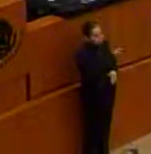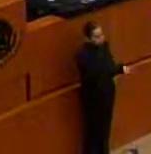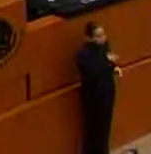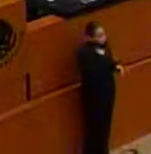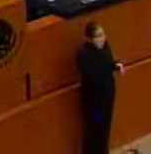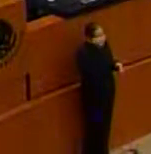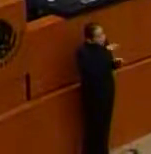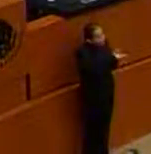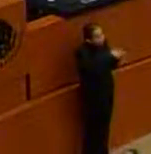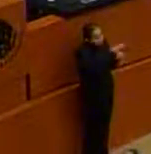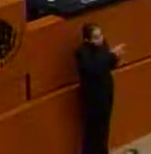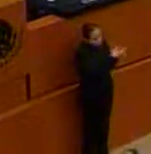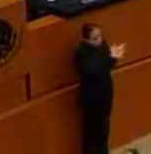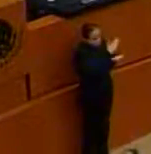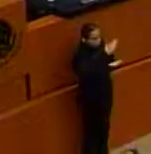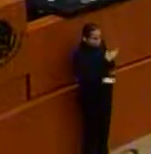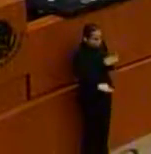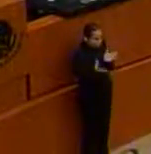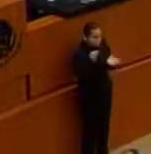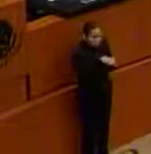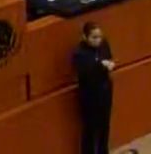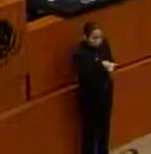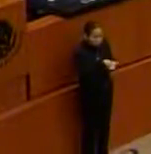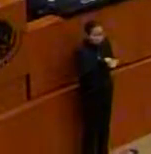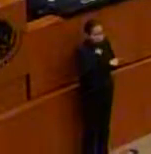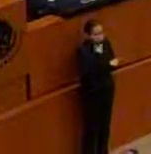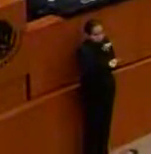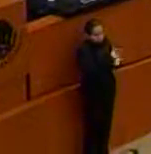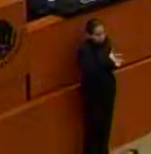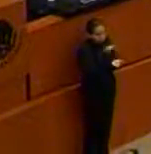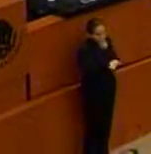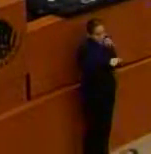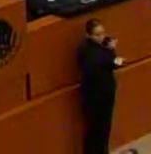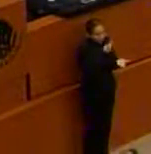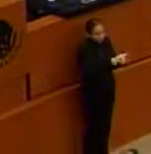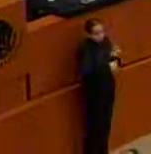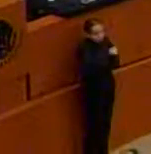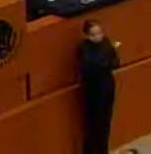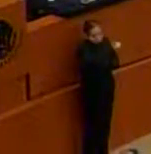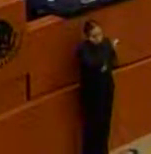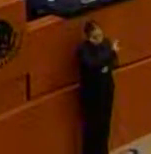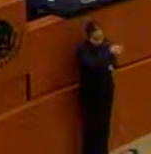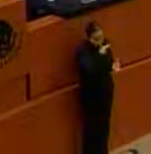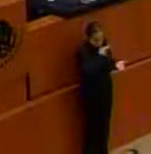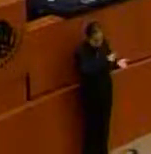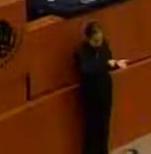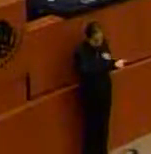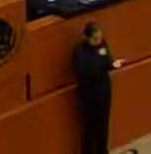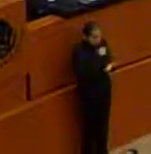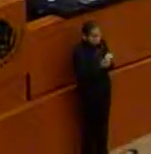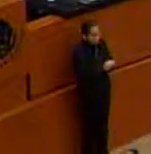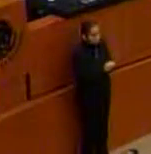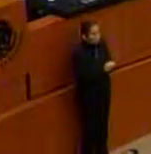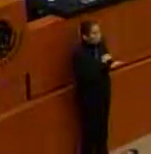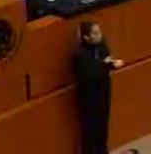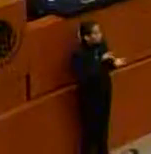La iniciativa ya se incluyó en el presupuesto 2016, en términos